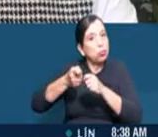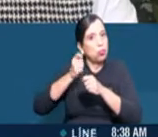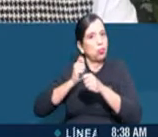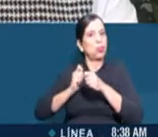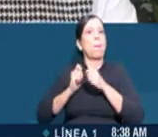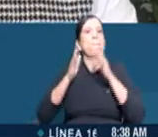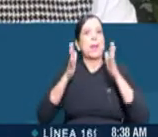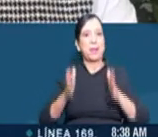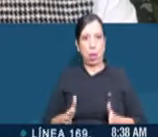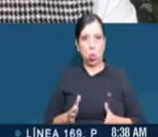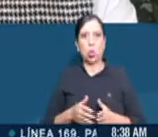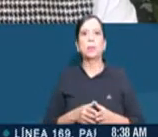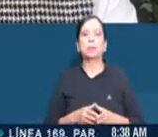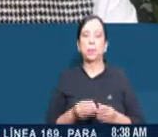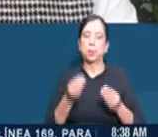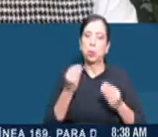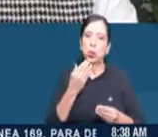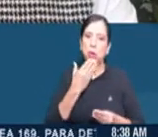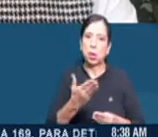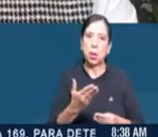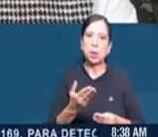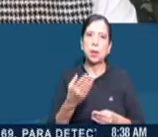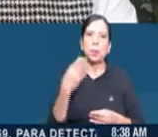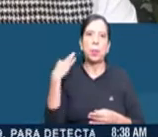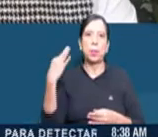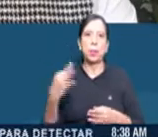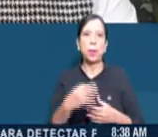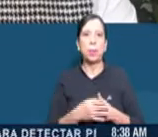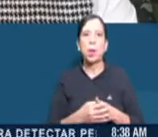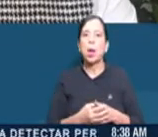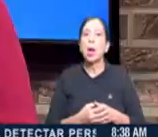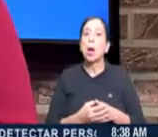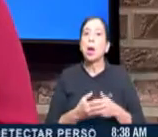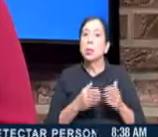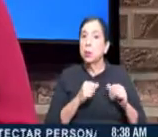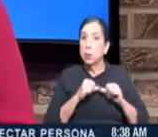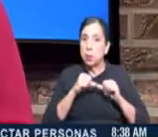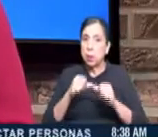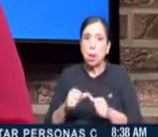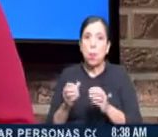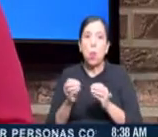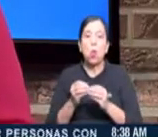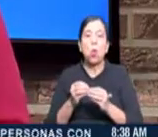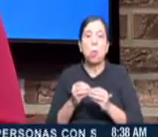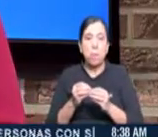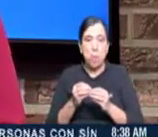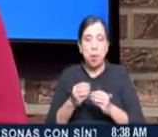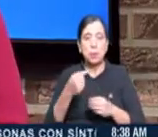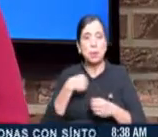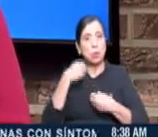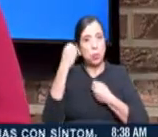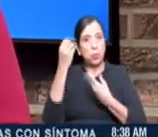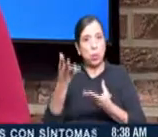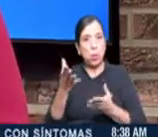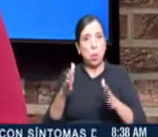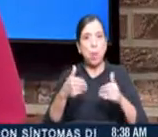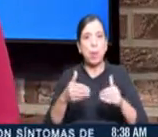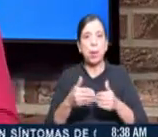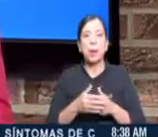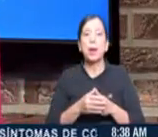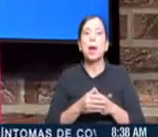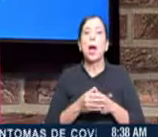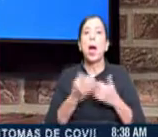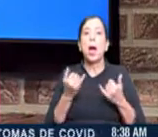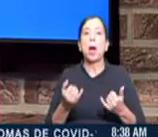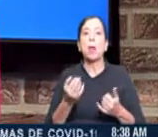acompañarnos. Muchas gracias a ustedes por tenerme. Así es, avanzamos con más de esta edición del día de hoy de Yo Me Informo PMA. Ahora